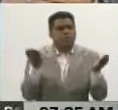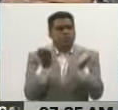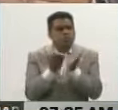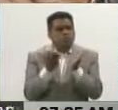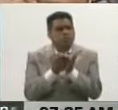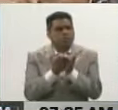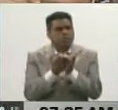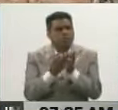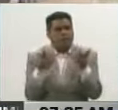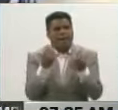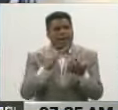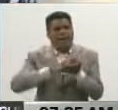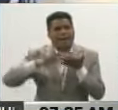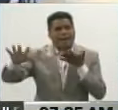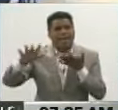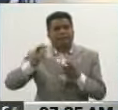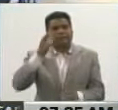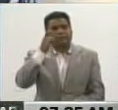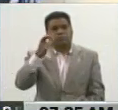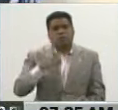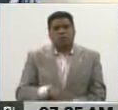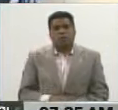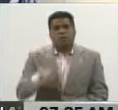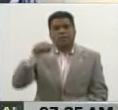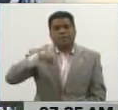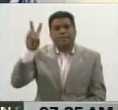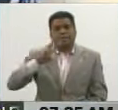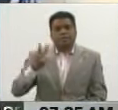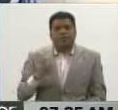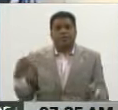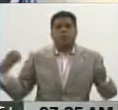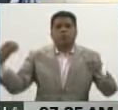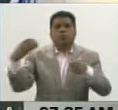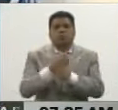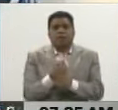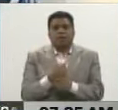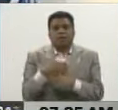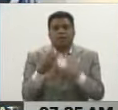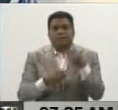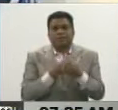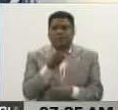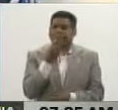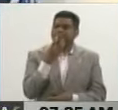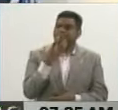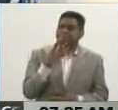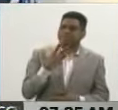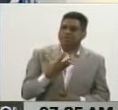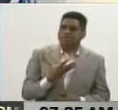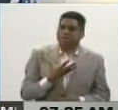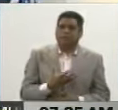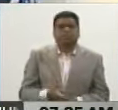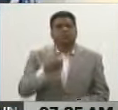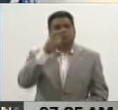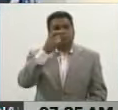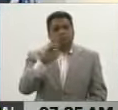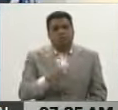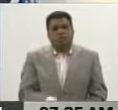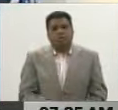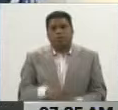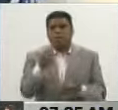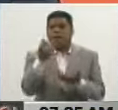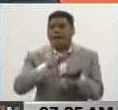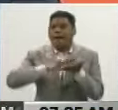gratuita, una educación pública. En Venezuela hemos logrado que sea efectivamente pública y además